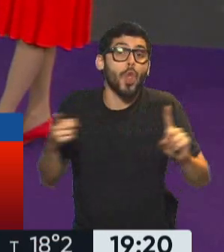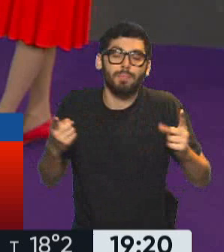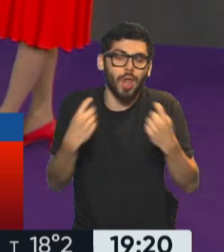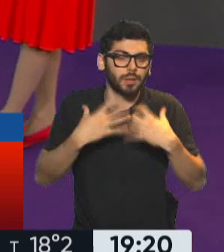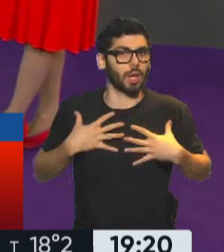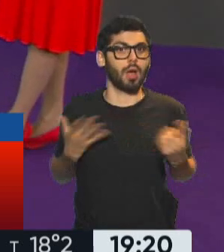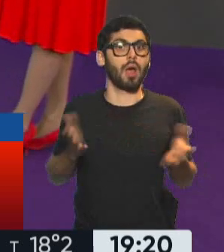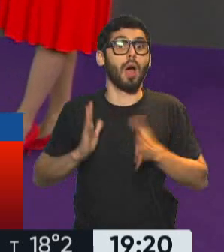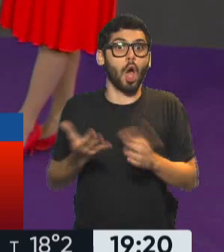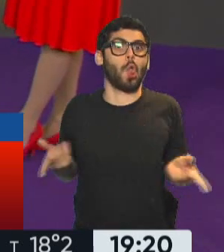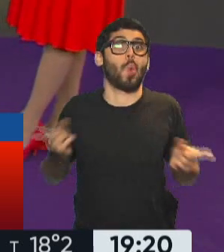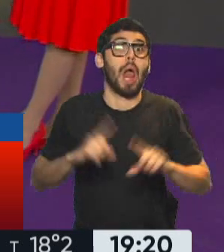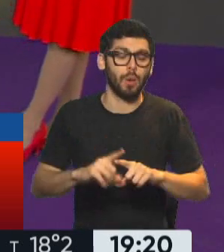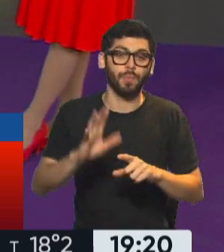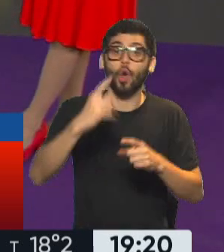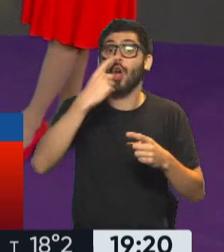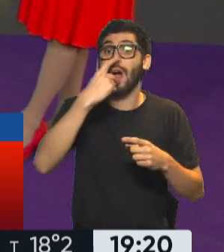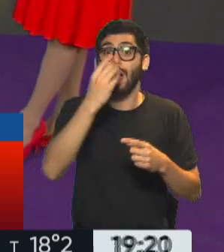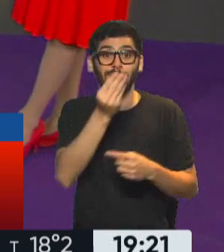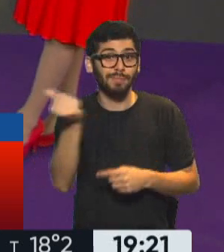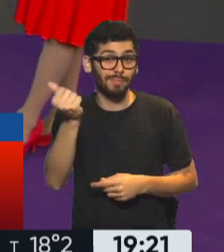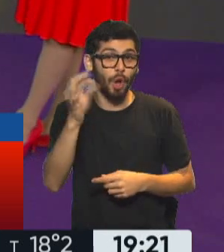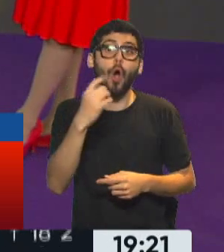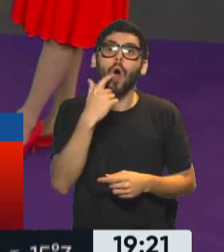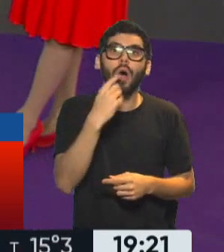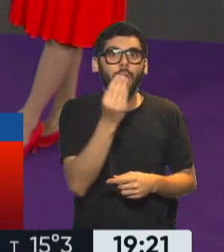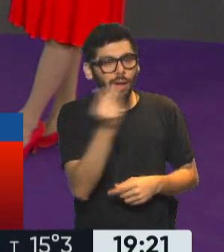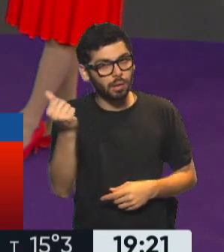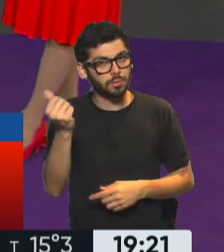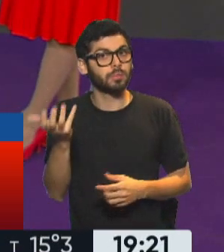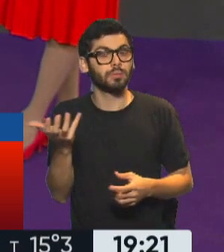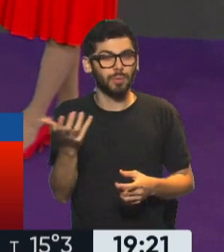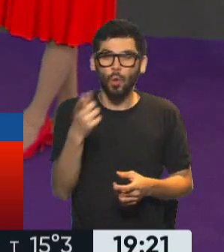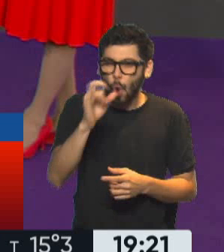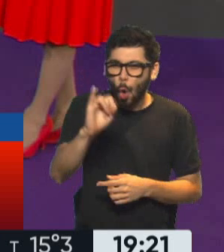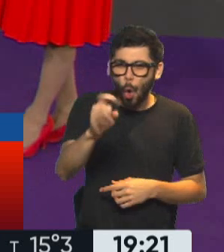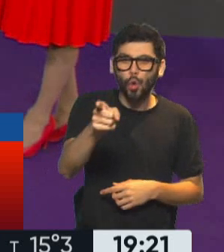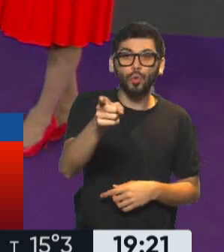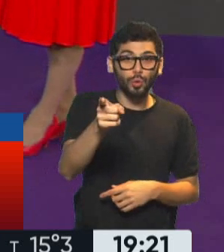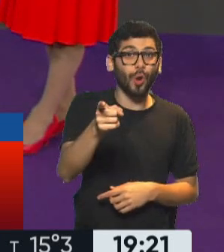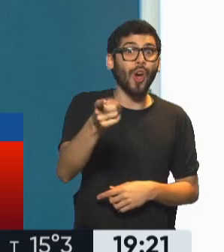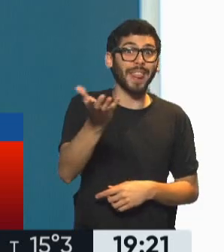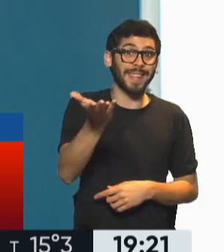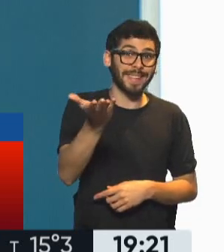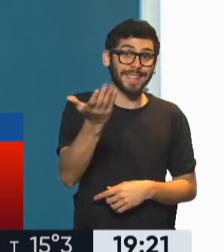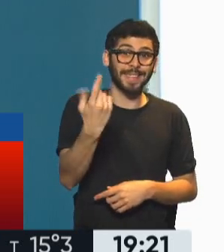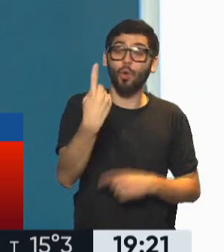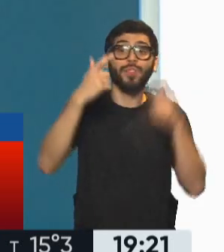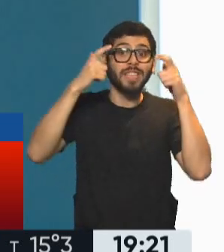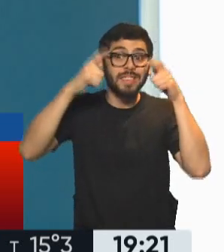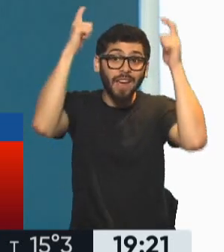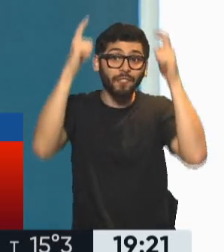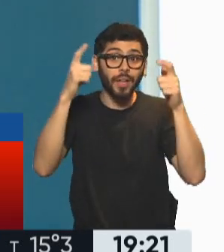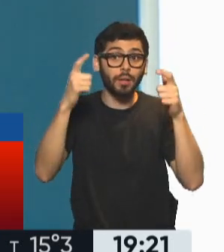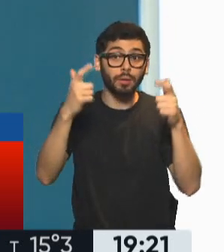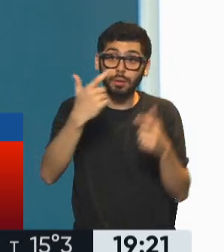Bueno, la famosa pérdida del olfato del gusto. Del que se habla mucho. Comentaba el caso, recién le comentaba el caso de un chef de que ha perdido el